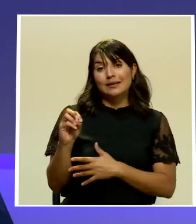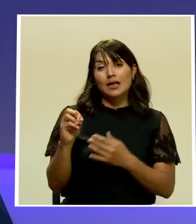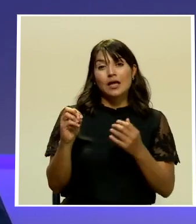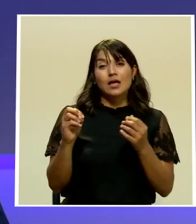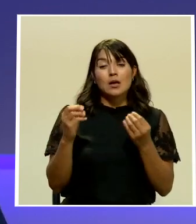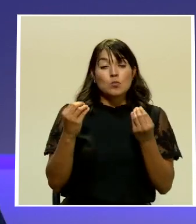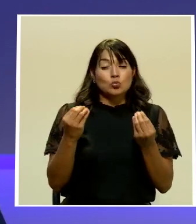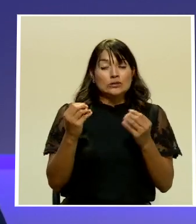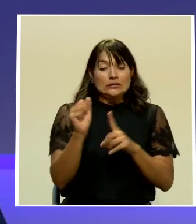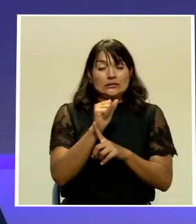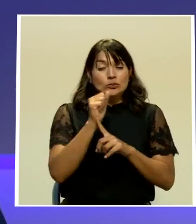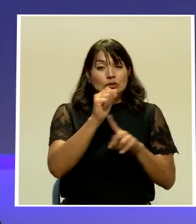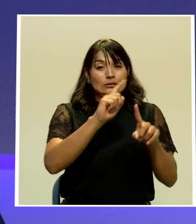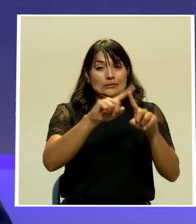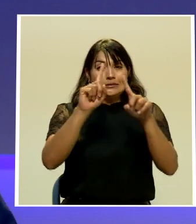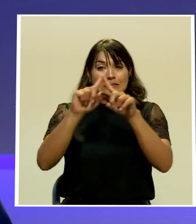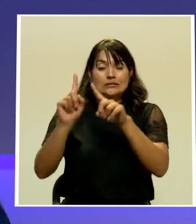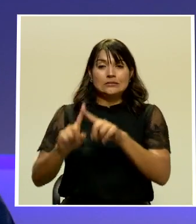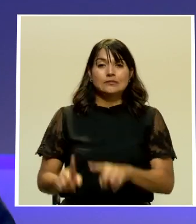de contrastes.